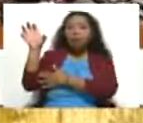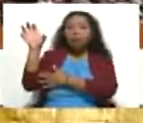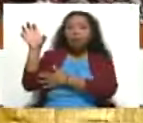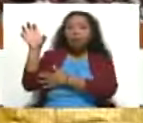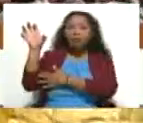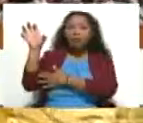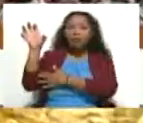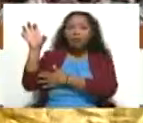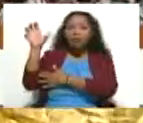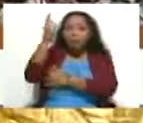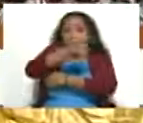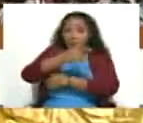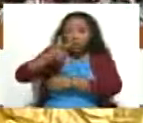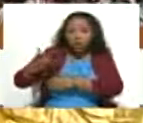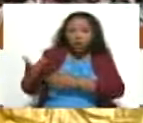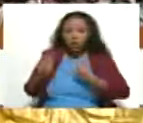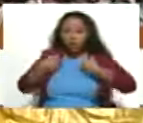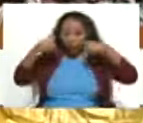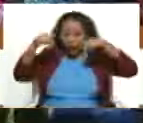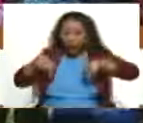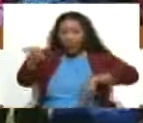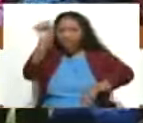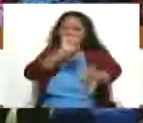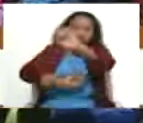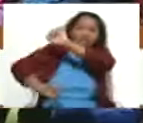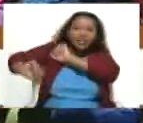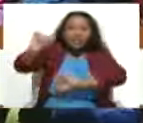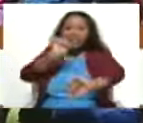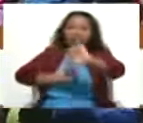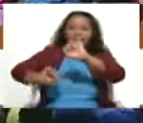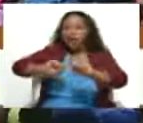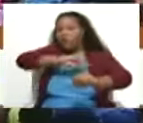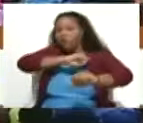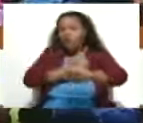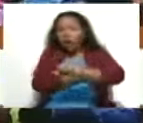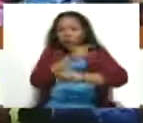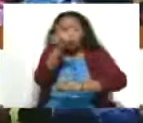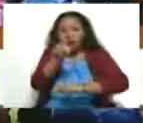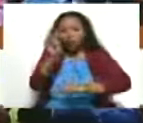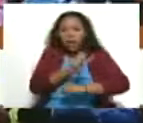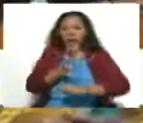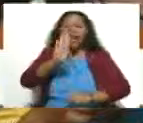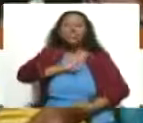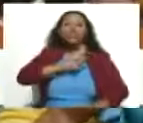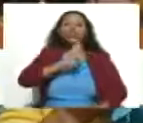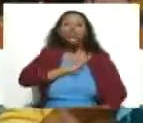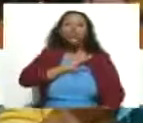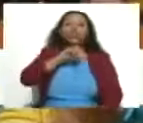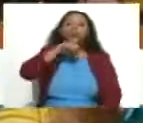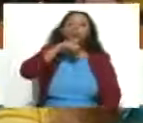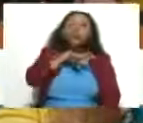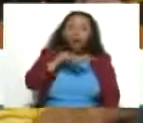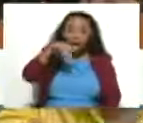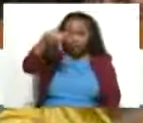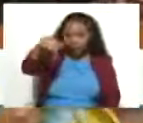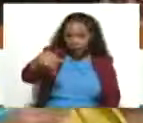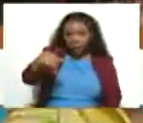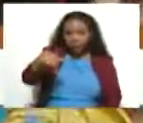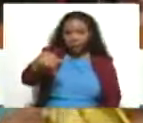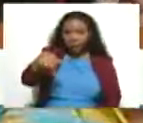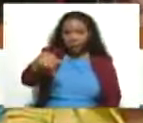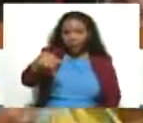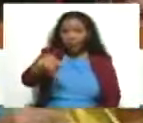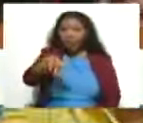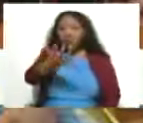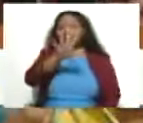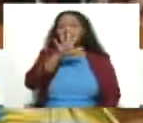los bolivarianos, defendemos el Esequibo. Por la historia pertenece a nosotros. Y este 5